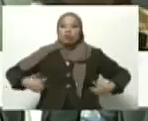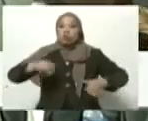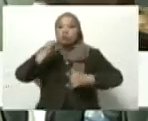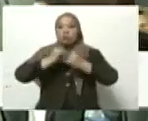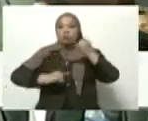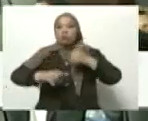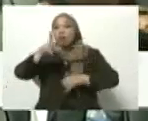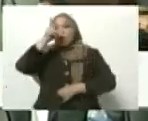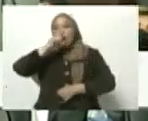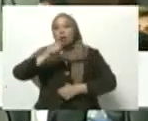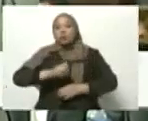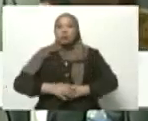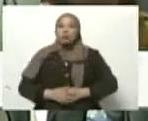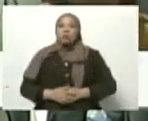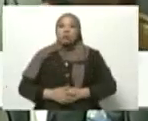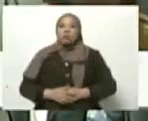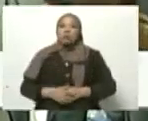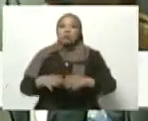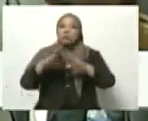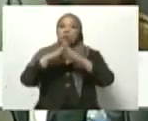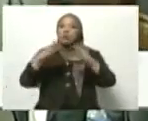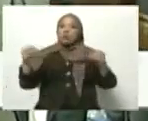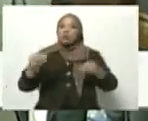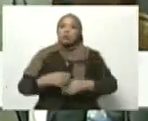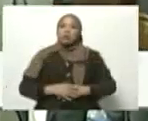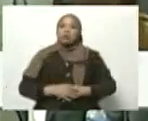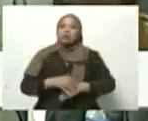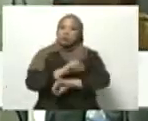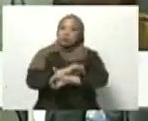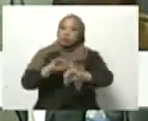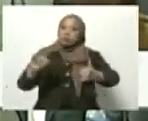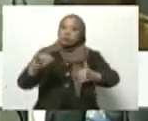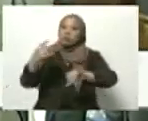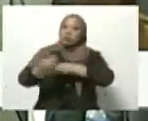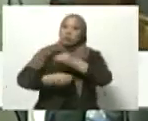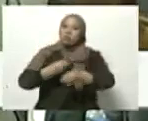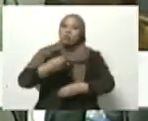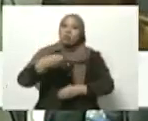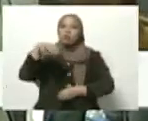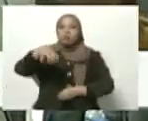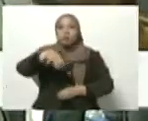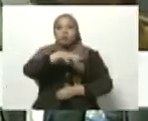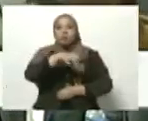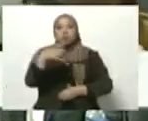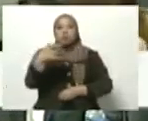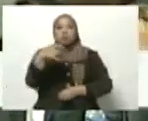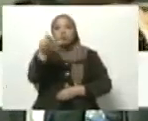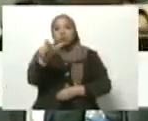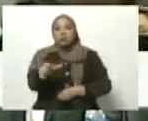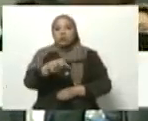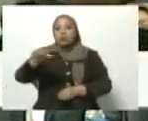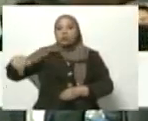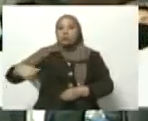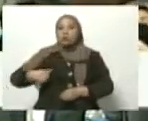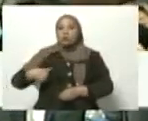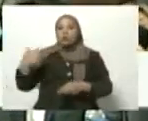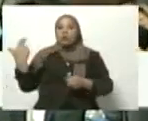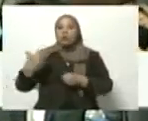últimos años, y todo ello con la finalidad de destruirla para ponerle la mano a nuestro